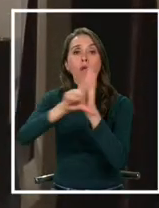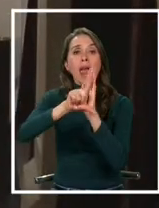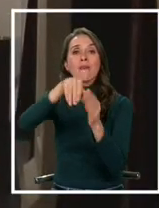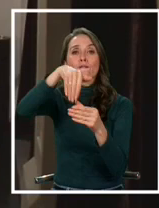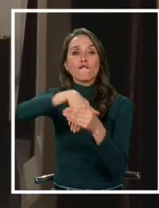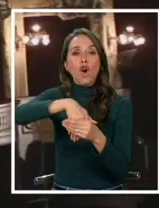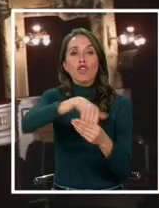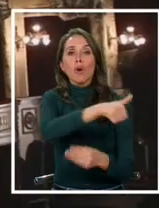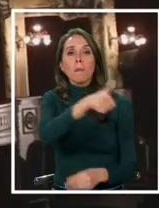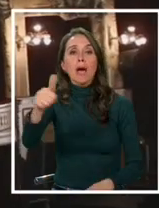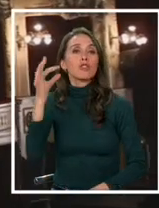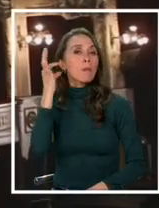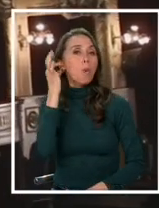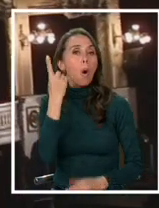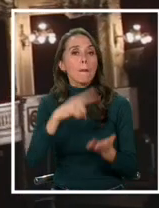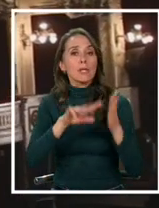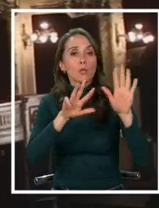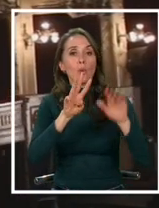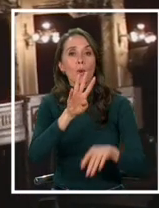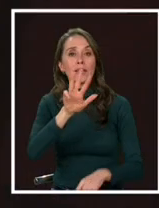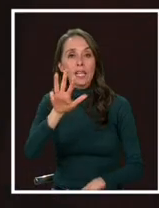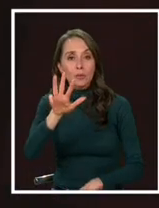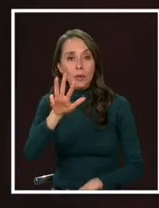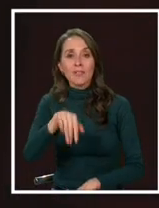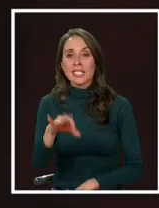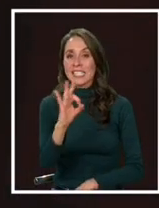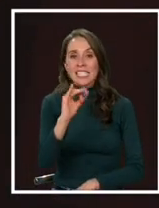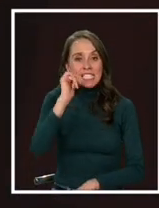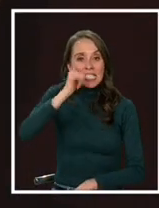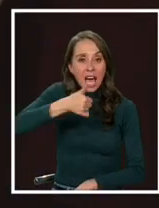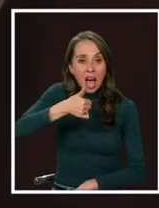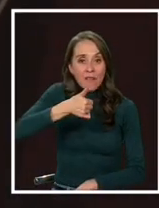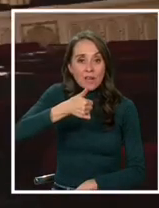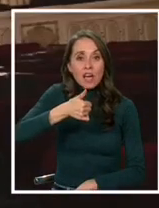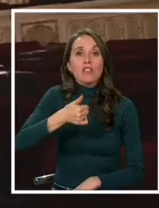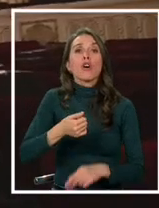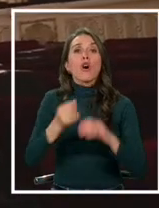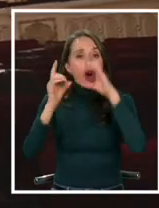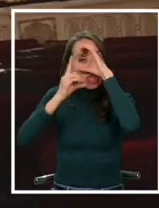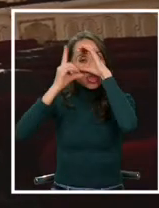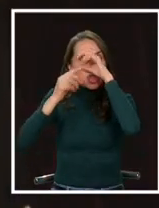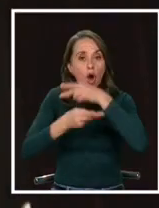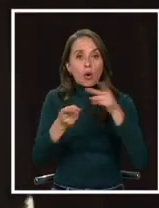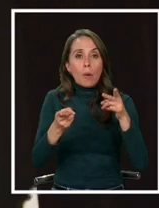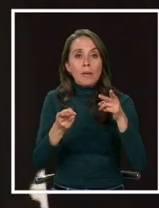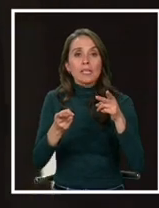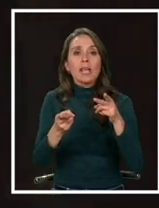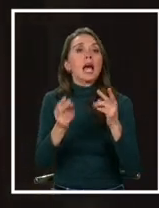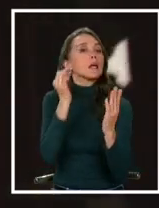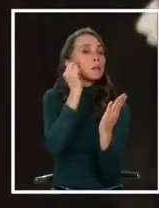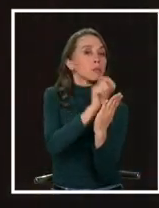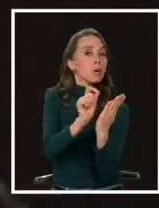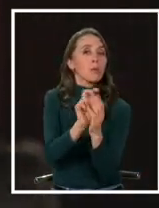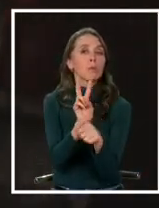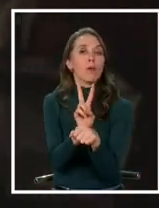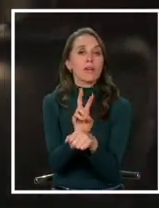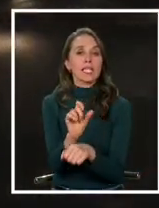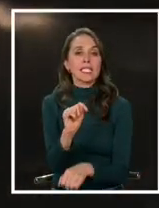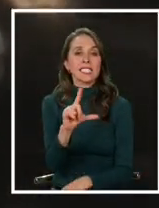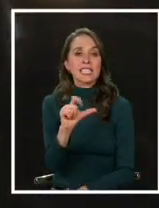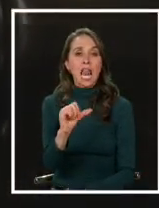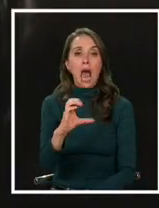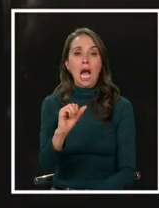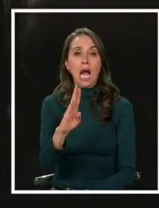en 1949 este sábado entre sus actividades estará el lanzamiento del documental dedicado a la compositora Y pedagoga Estela